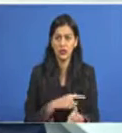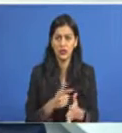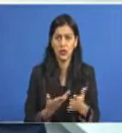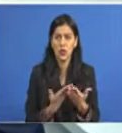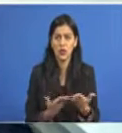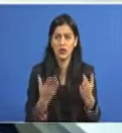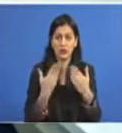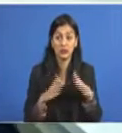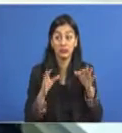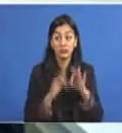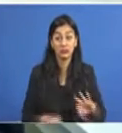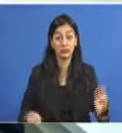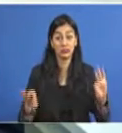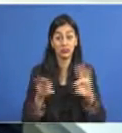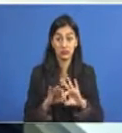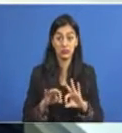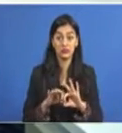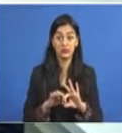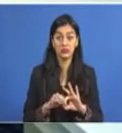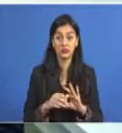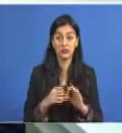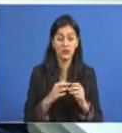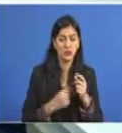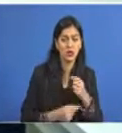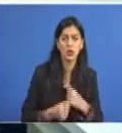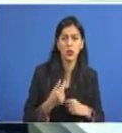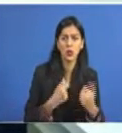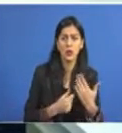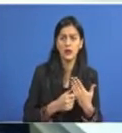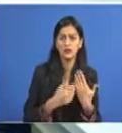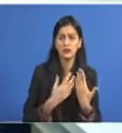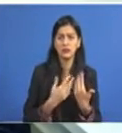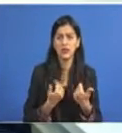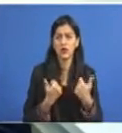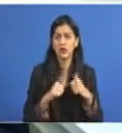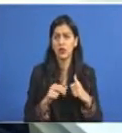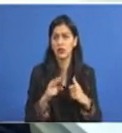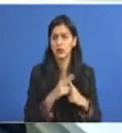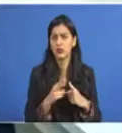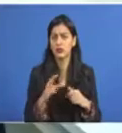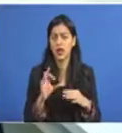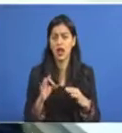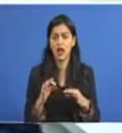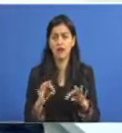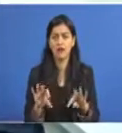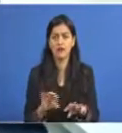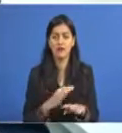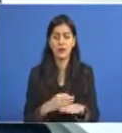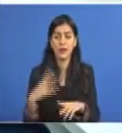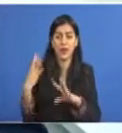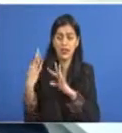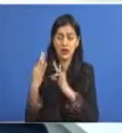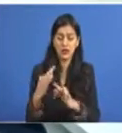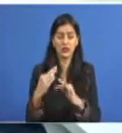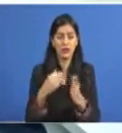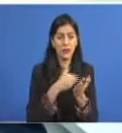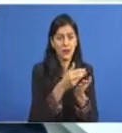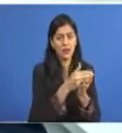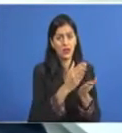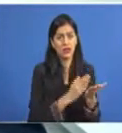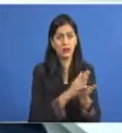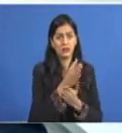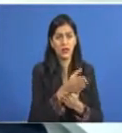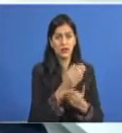son importantes y puede llevar el comercio que actualmente usted usa de la forma tradicional a venta en línea, al e-commerce.